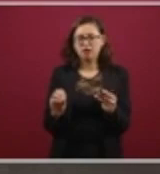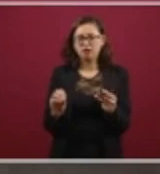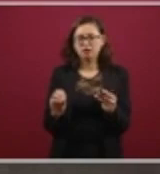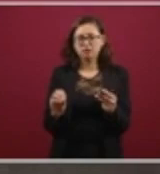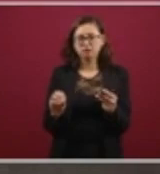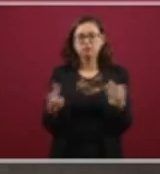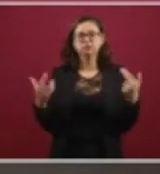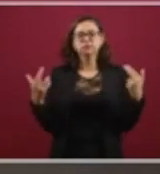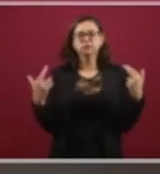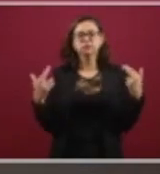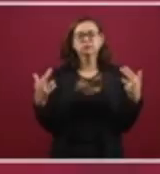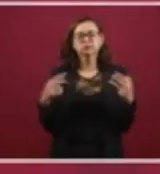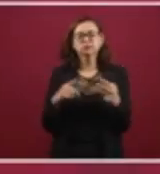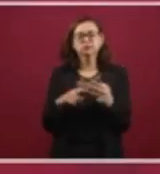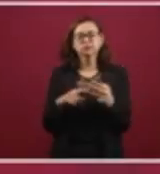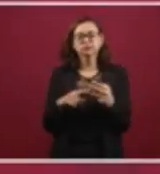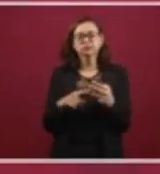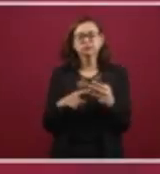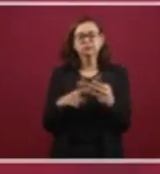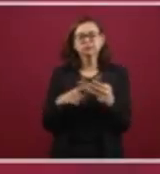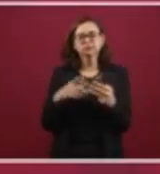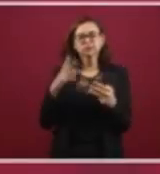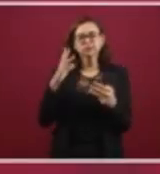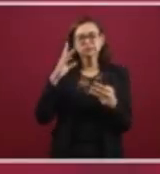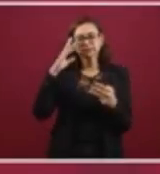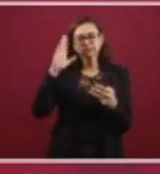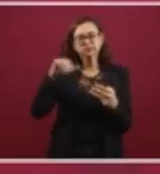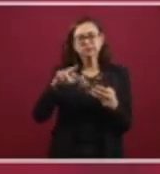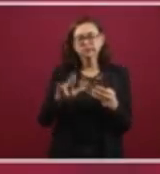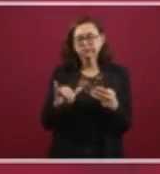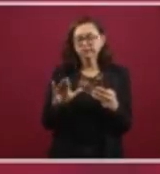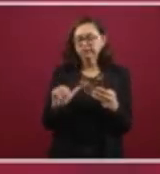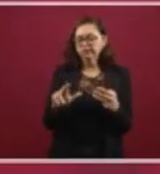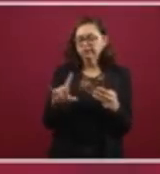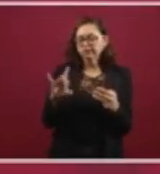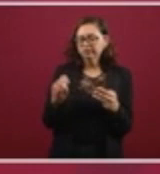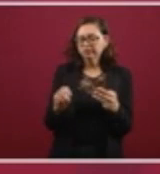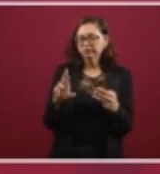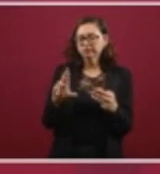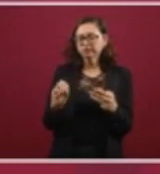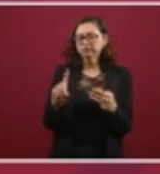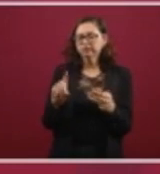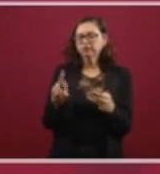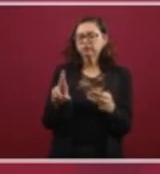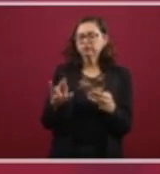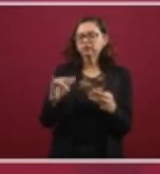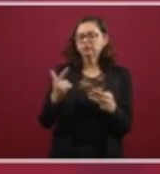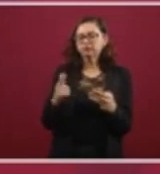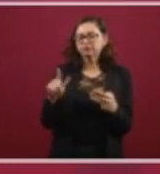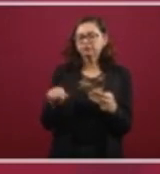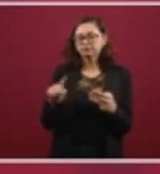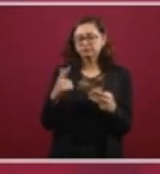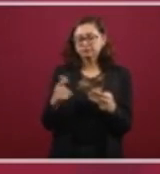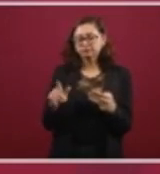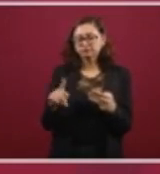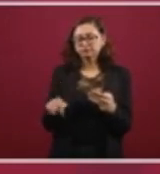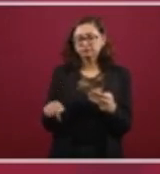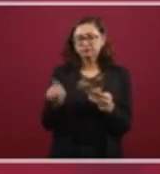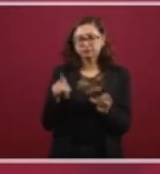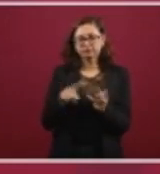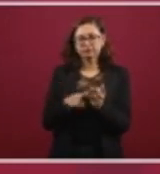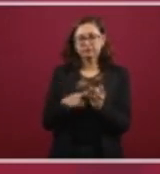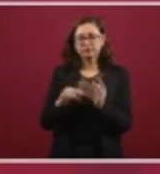el maestro Ricardo Rodríguez, que es el director del Instituto